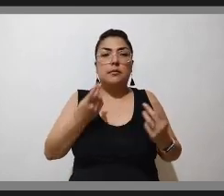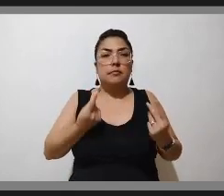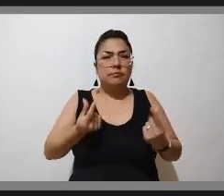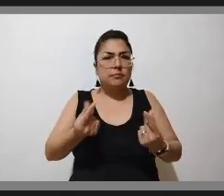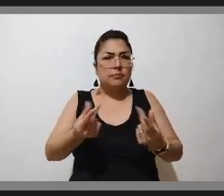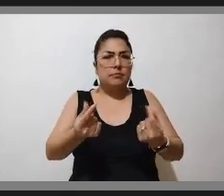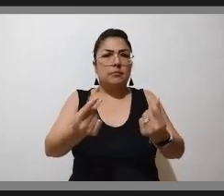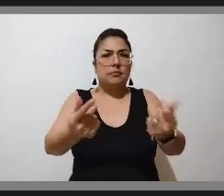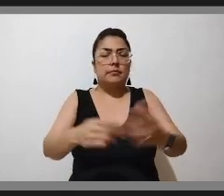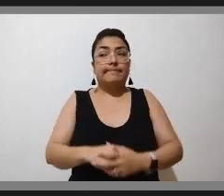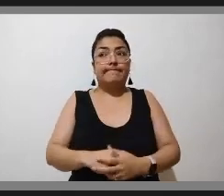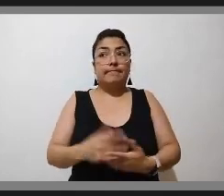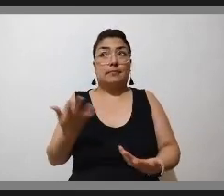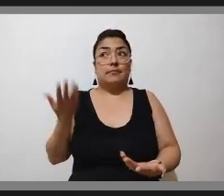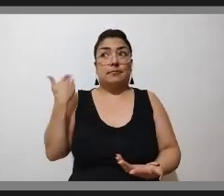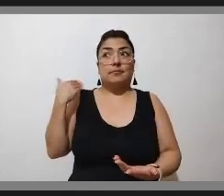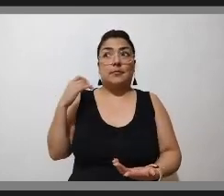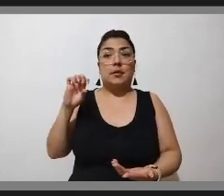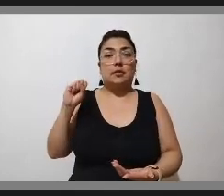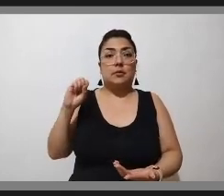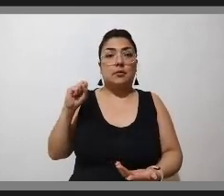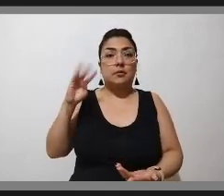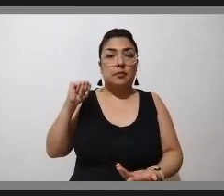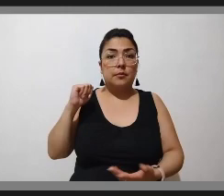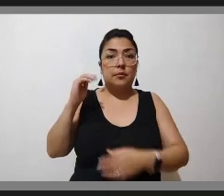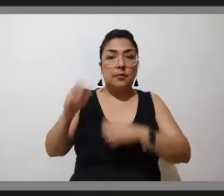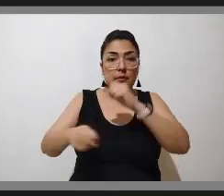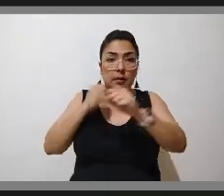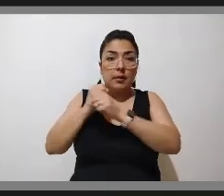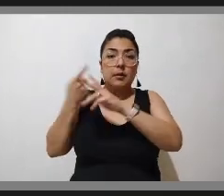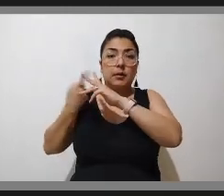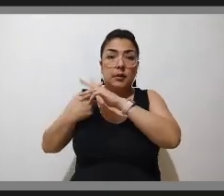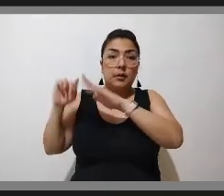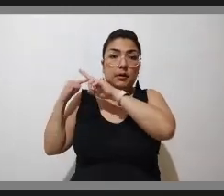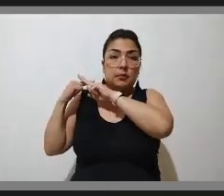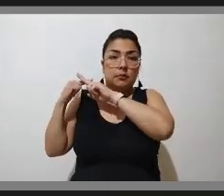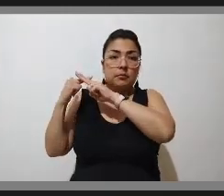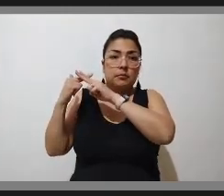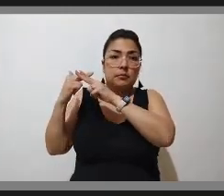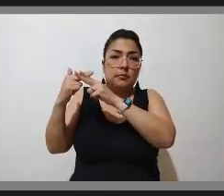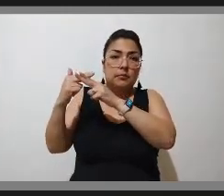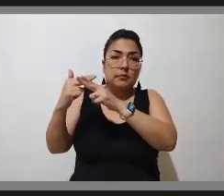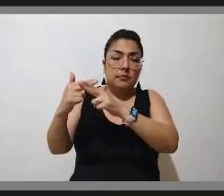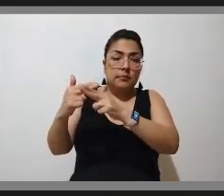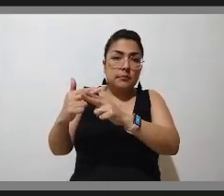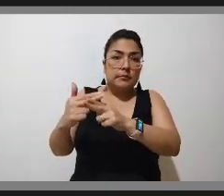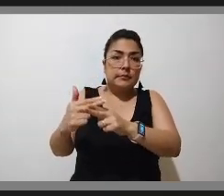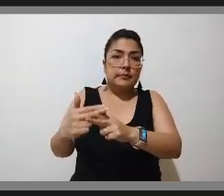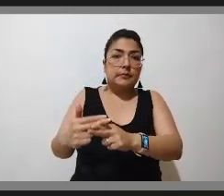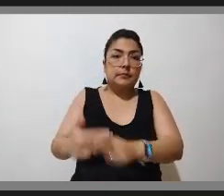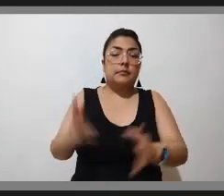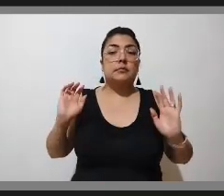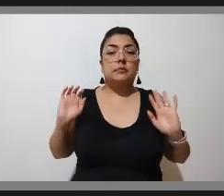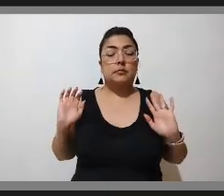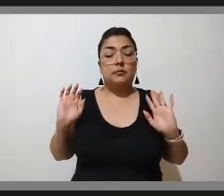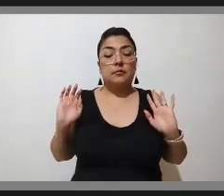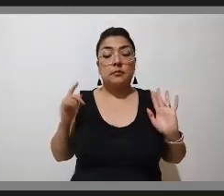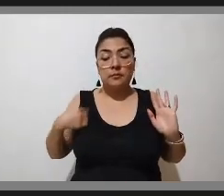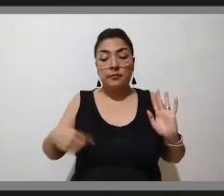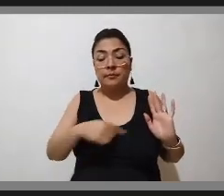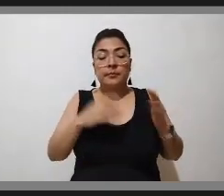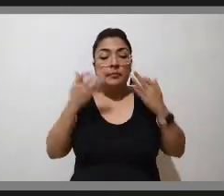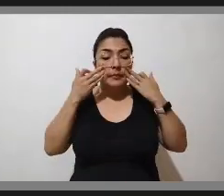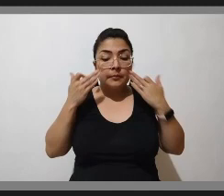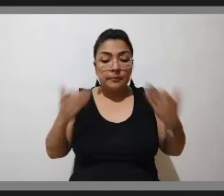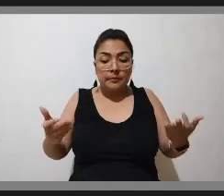empezamos después de 69 años a ver que las mujeres o las primeras mujeres en algunos lugares empiezan a